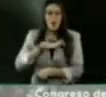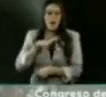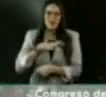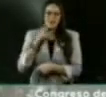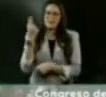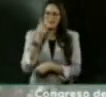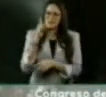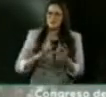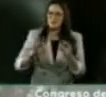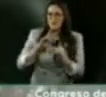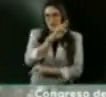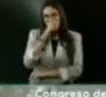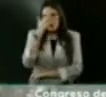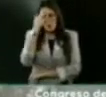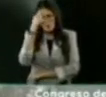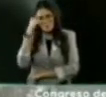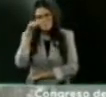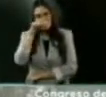Vicente, estás al aire.